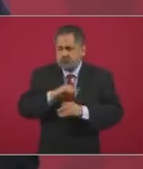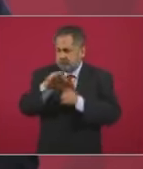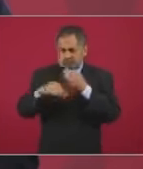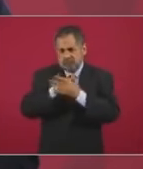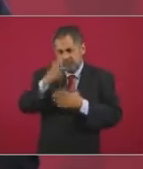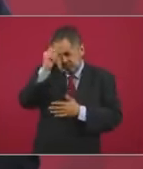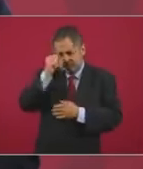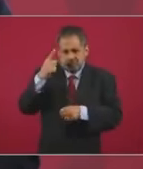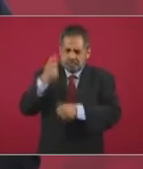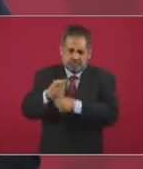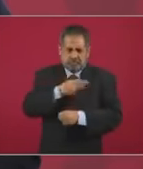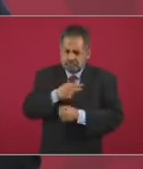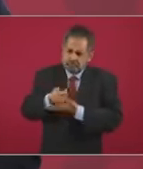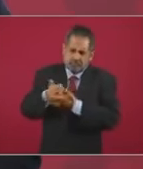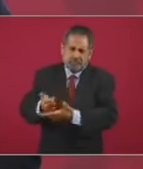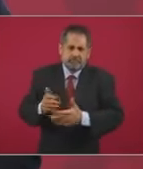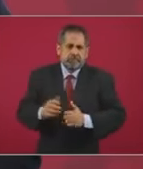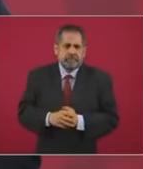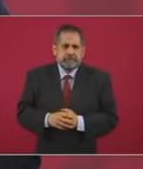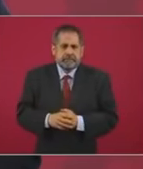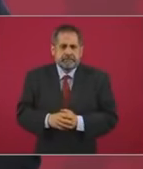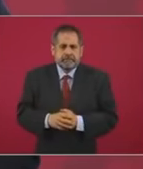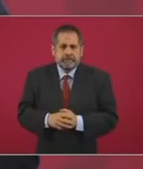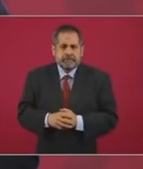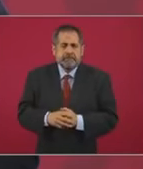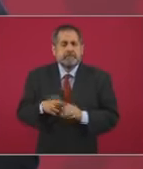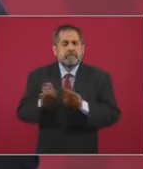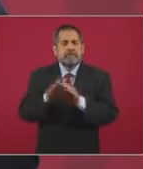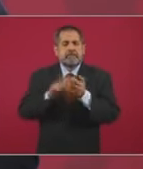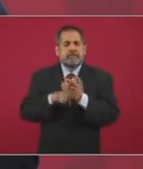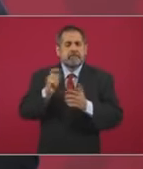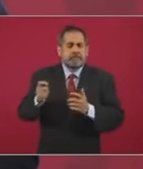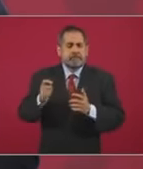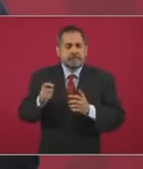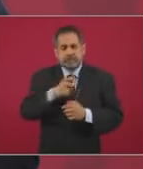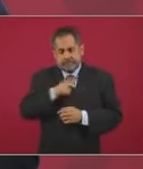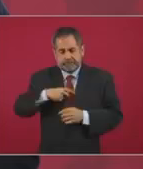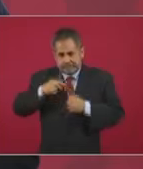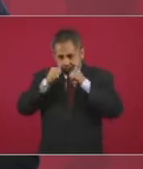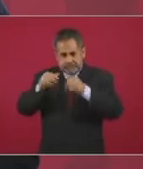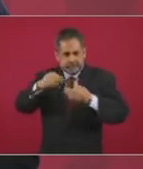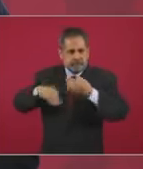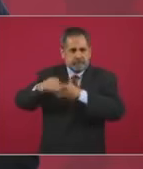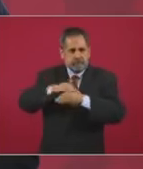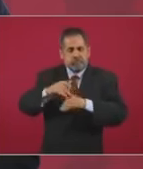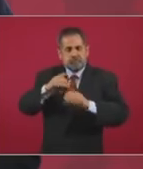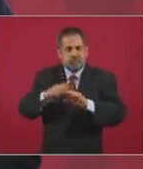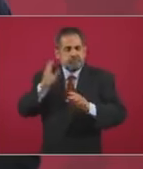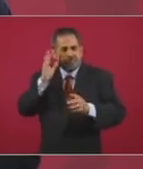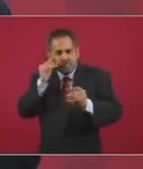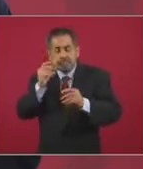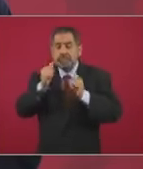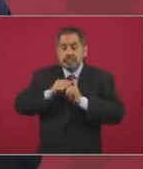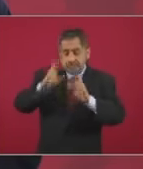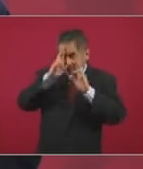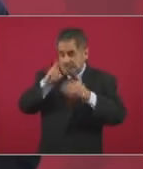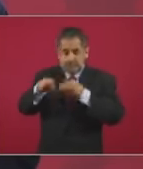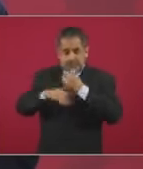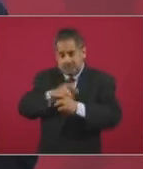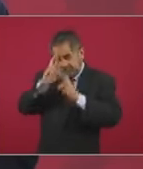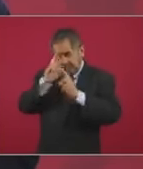todos los mexicanos, de que se debe de atender a todos, se debe de escuchar a todos, respetar a